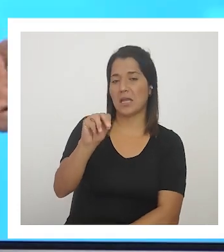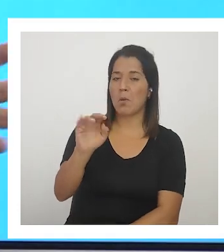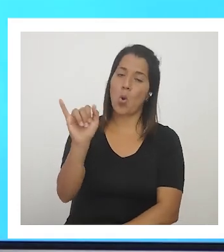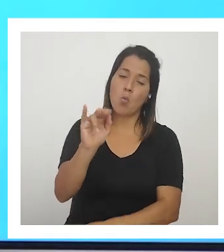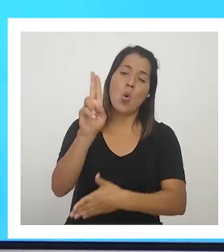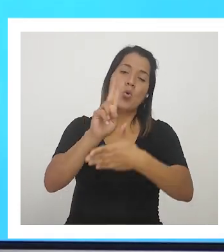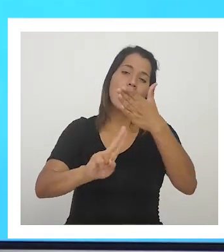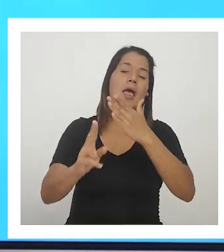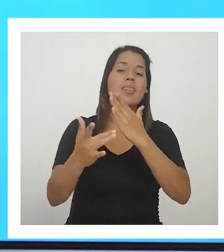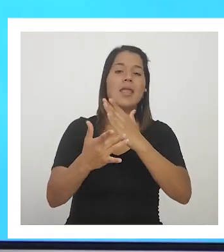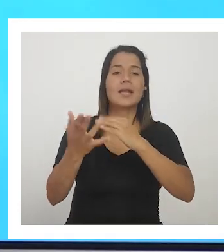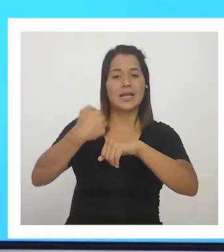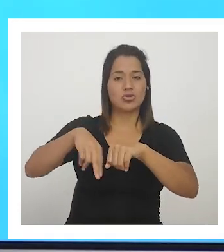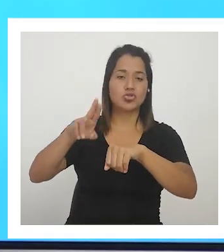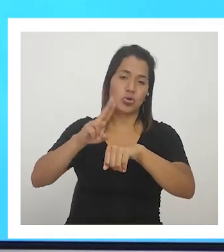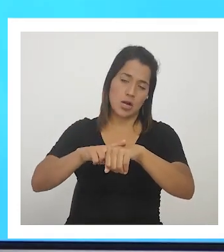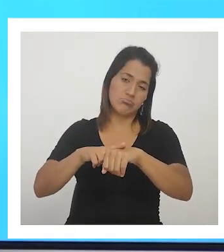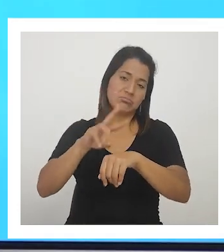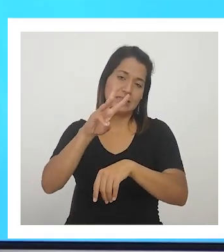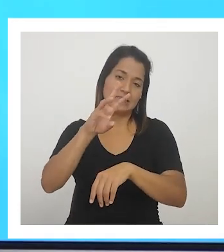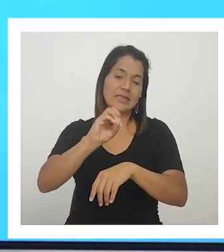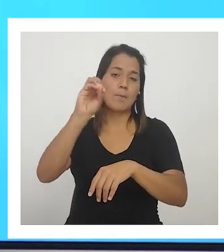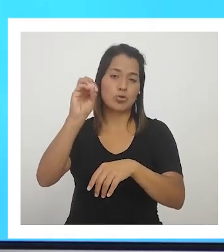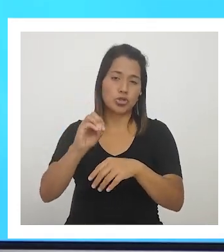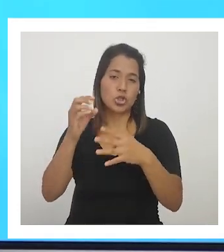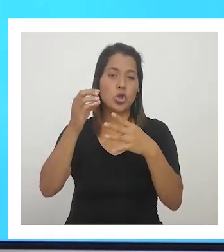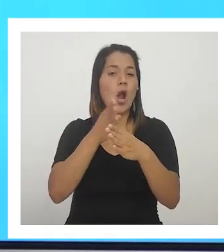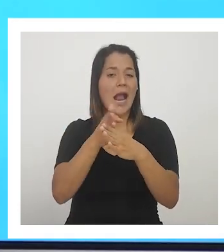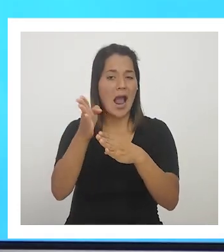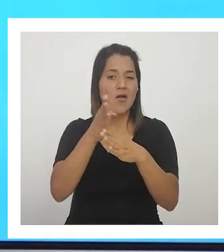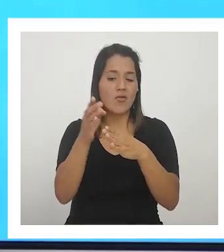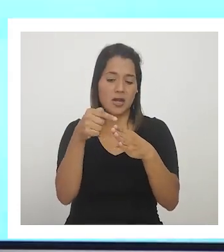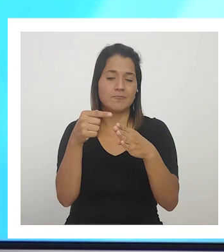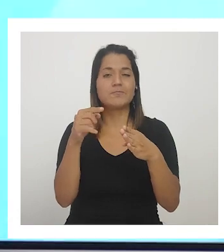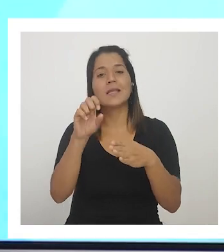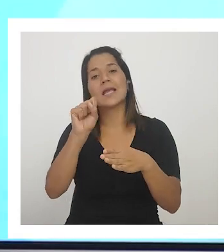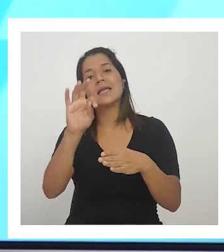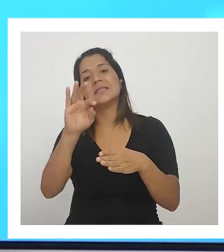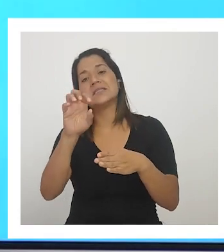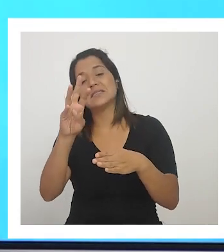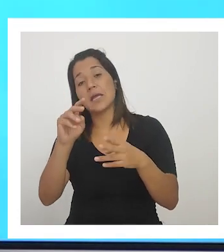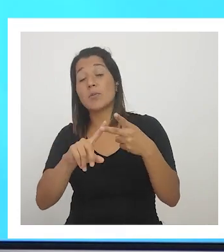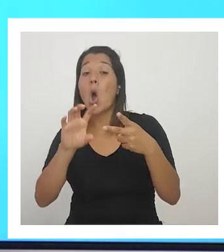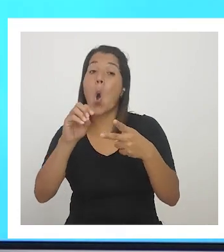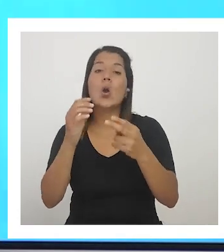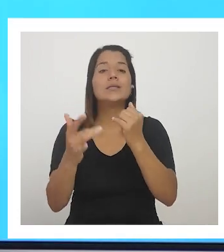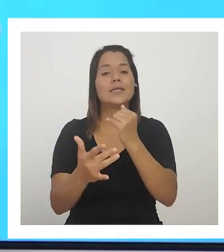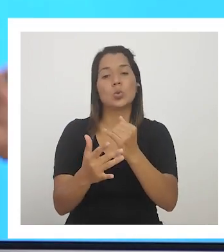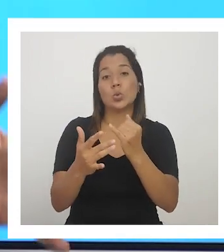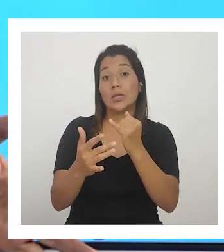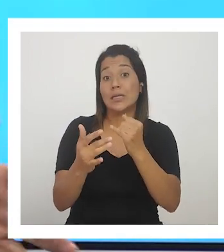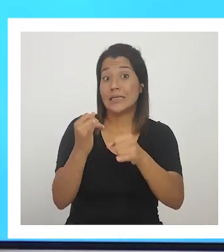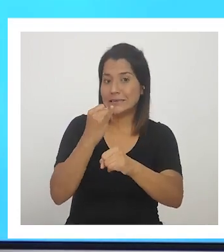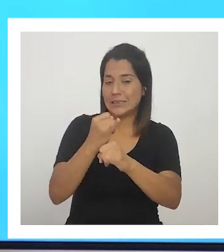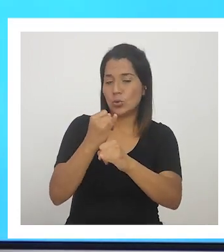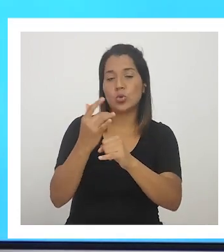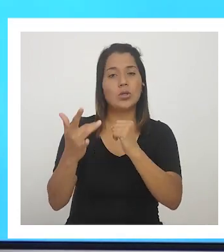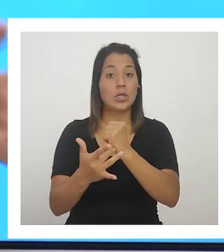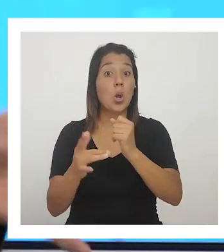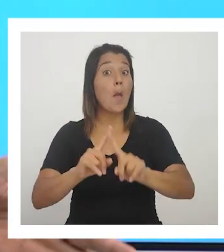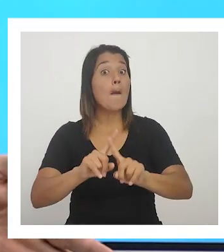el 60% de nuestra oferta es carrera STEM, o el Instituto Tecnológico, lo que no significa que la Universidad